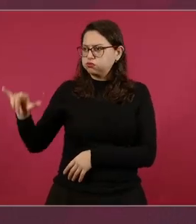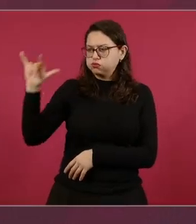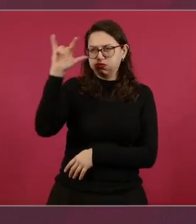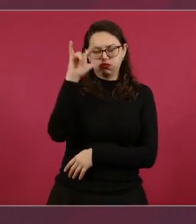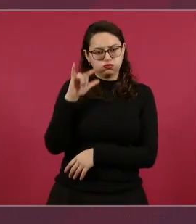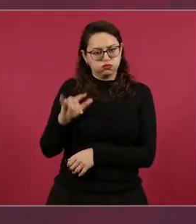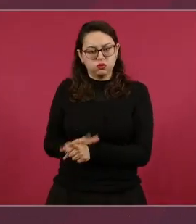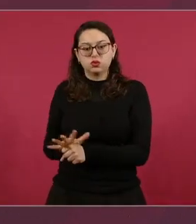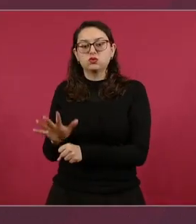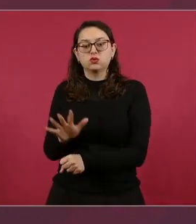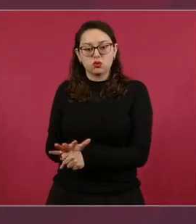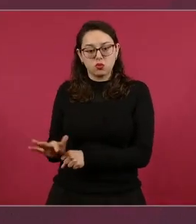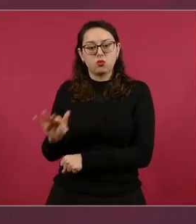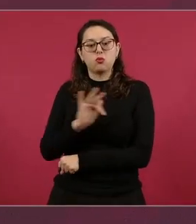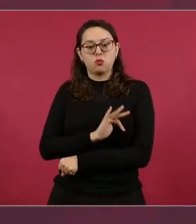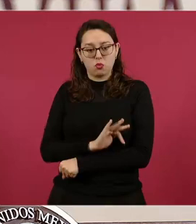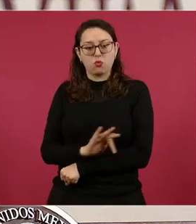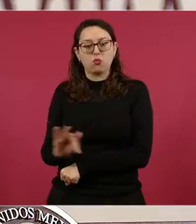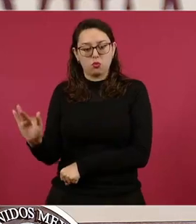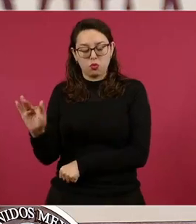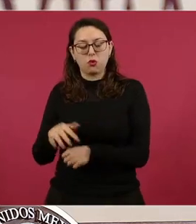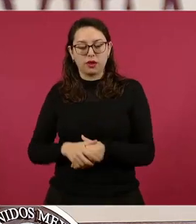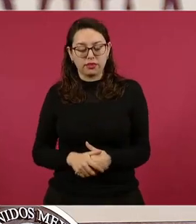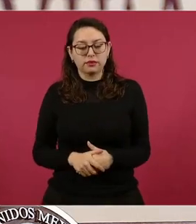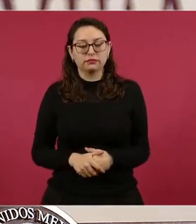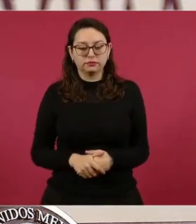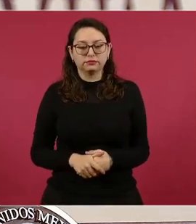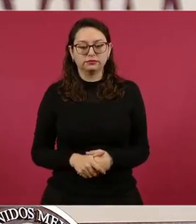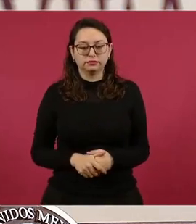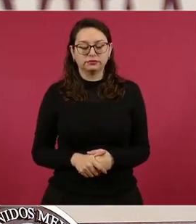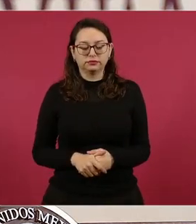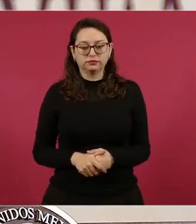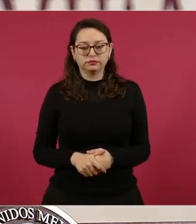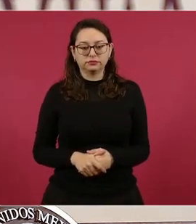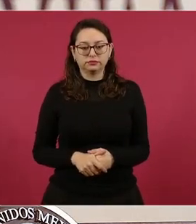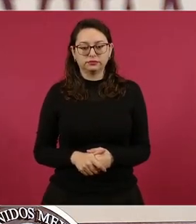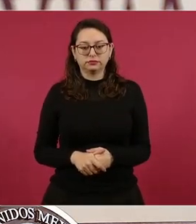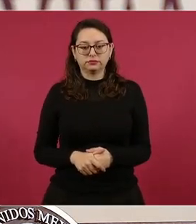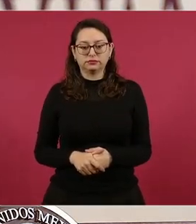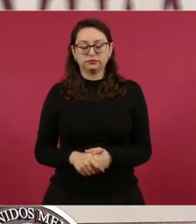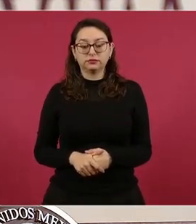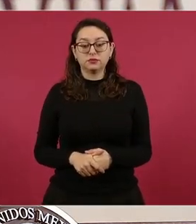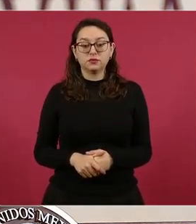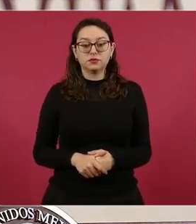cubrir con los aviones que tiene la Fuerza Aérea Mexicana.